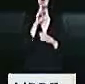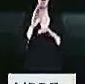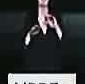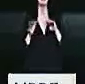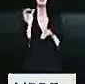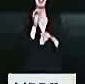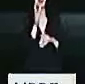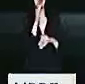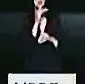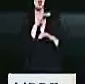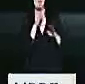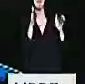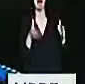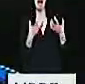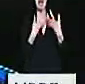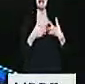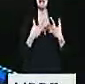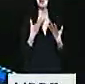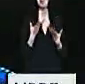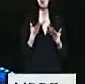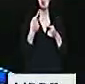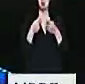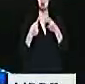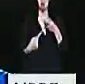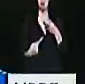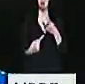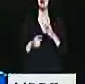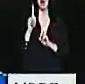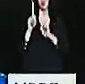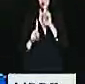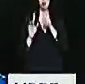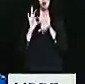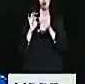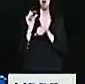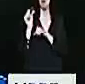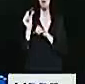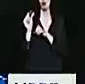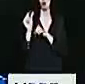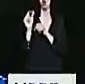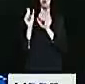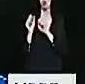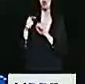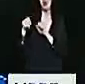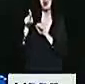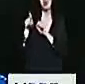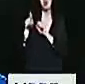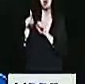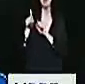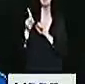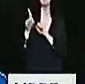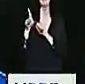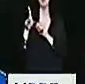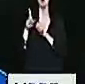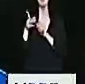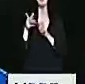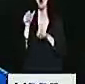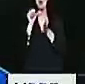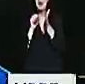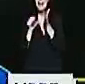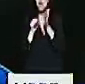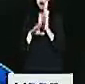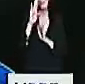no tiene el láser, no tiene, etcétera, y unos muy pocos para que hagan las cosas más sofisticadas y poder, de acuerdo, te